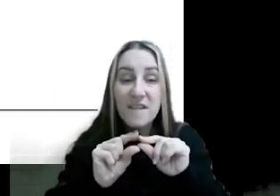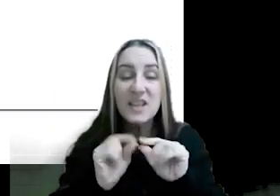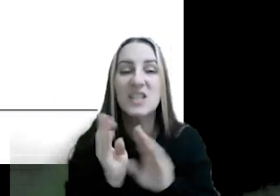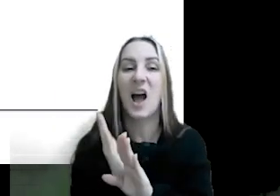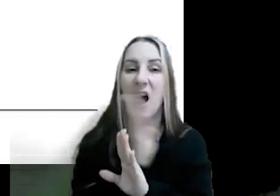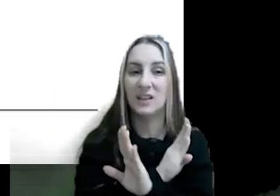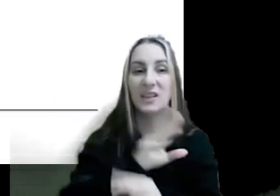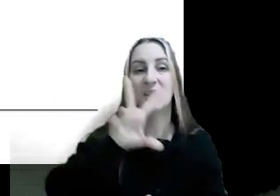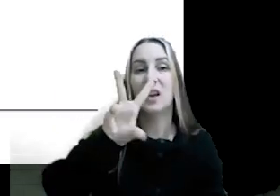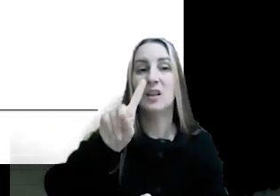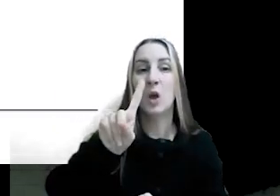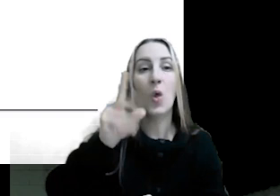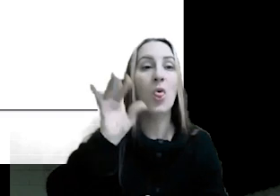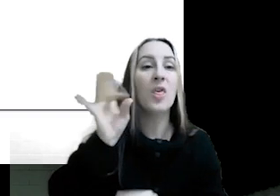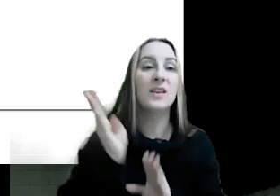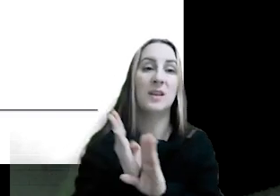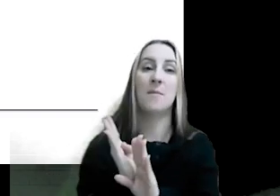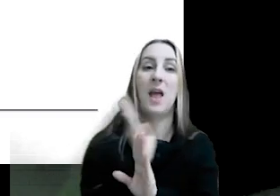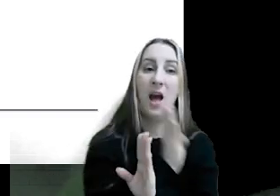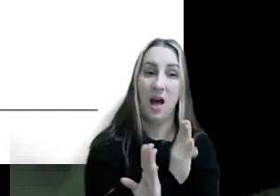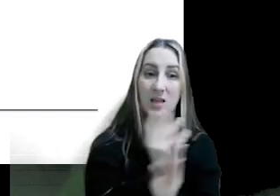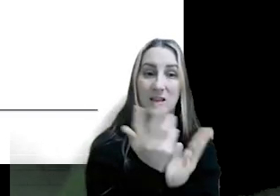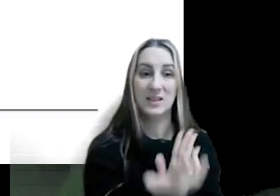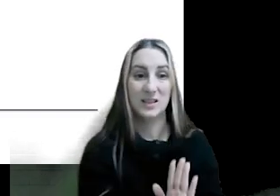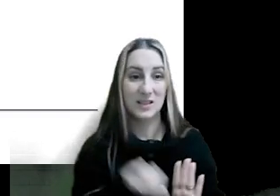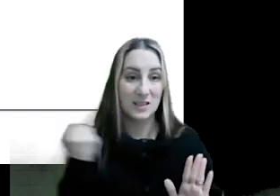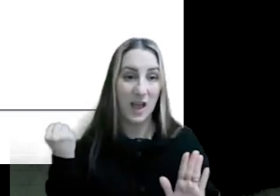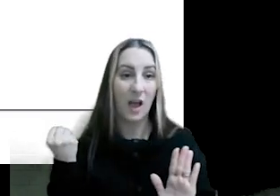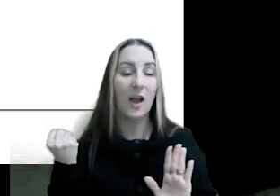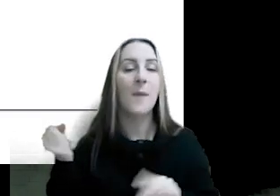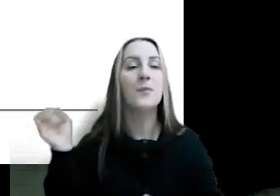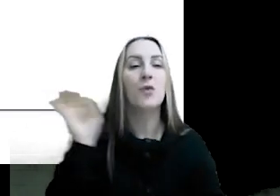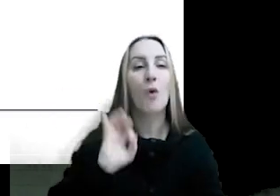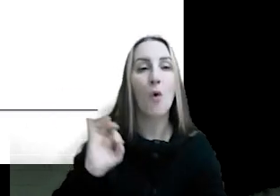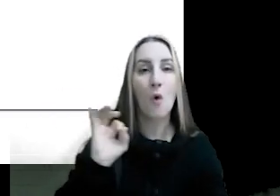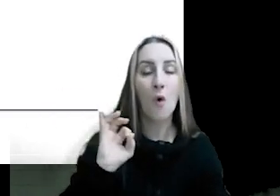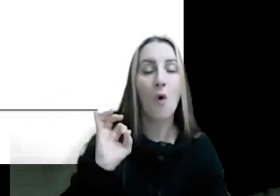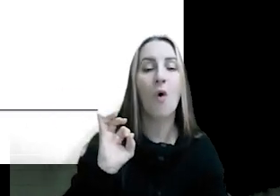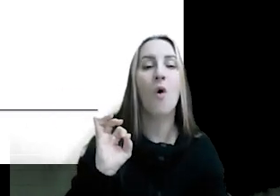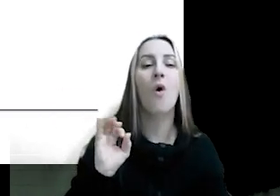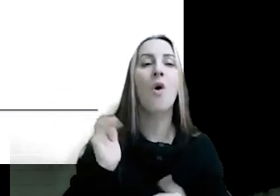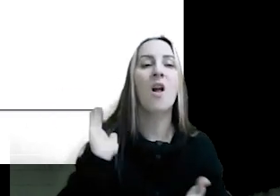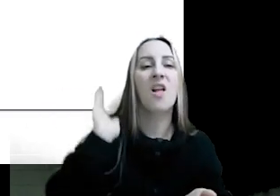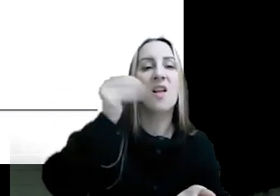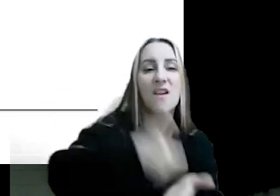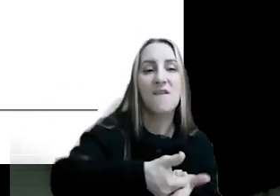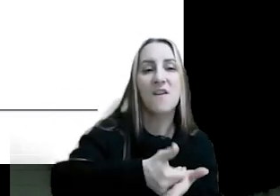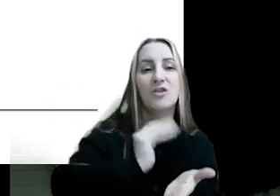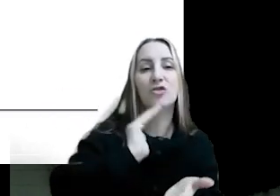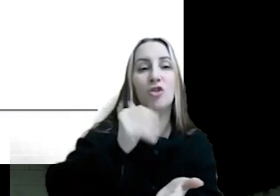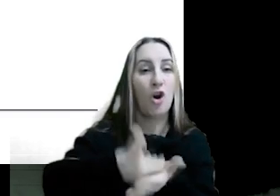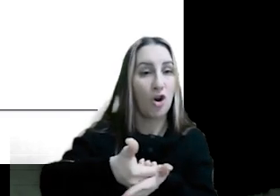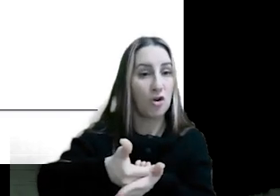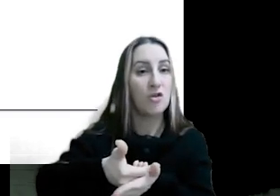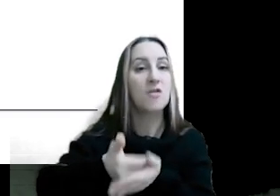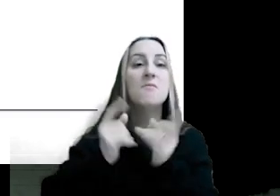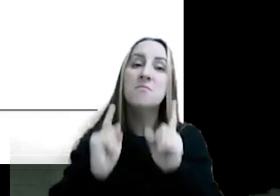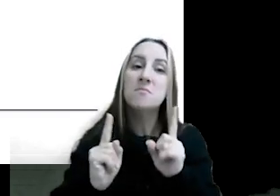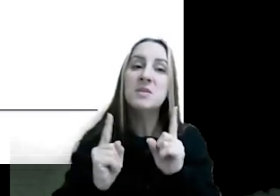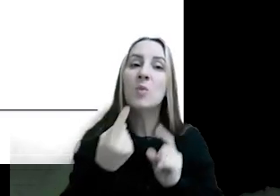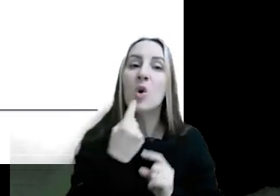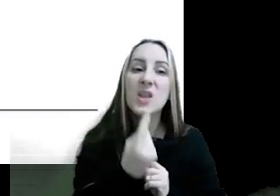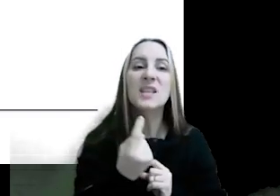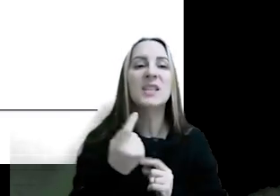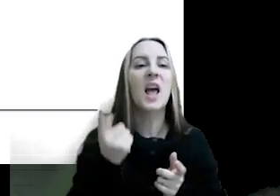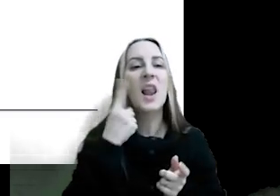de diciembre, o cuando realice inversiones que no sean las que admite el régimen de